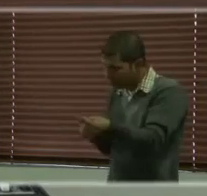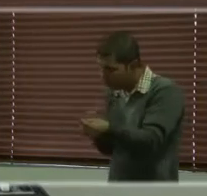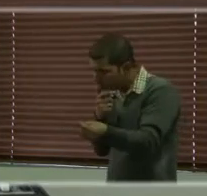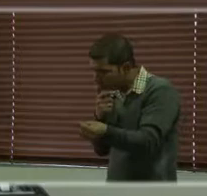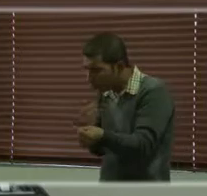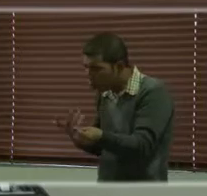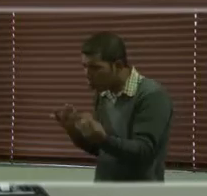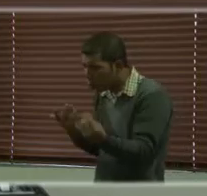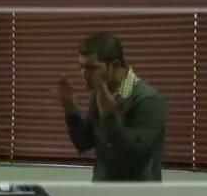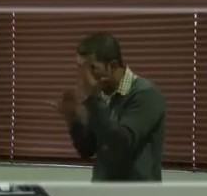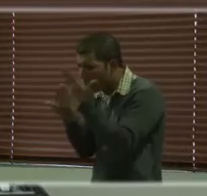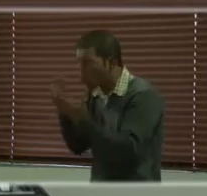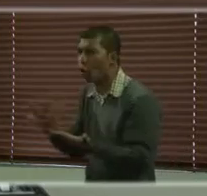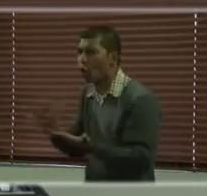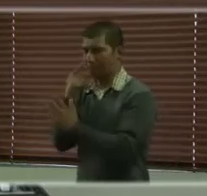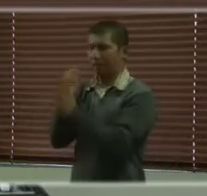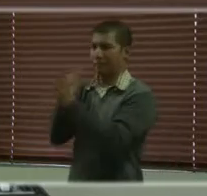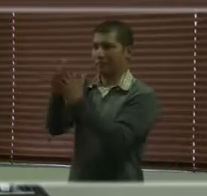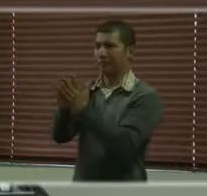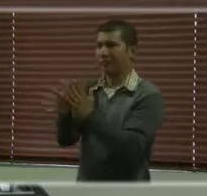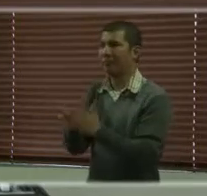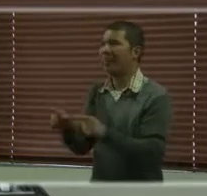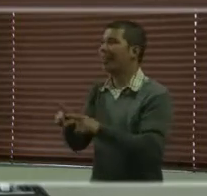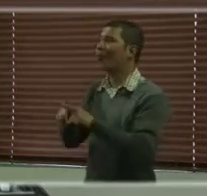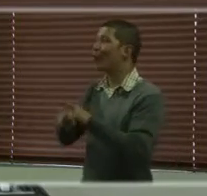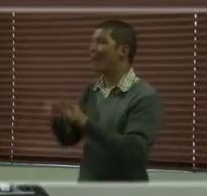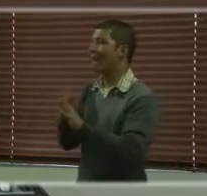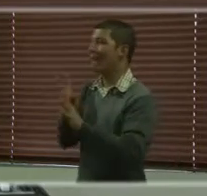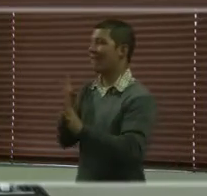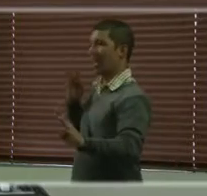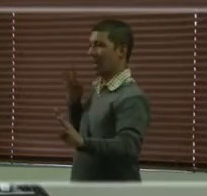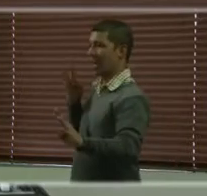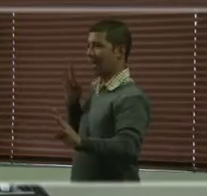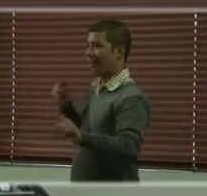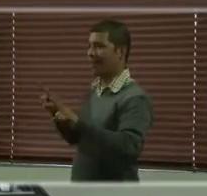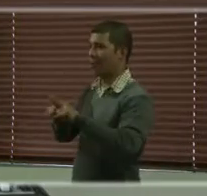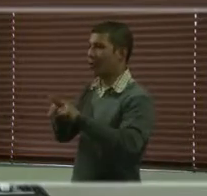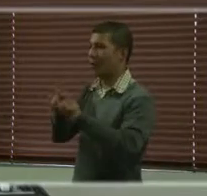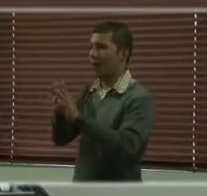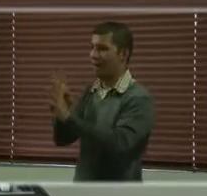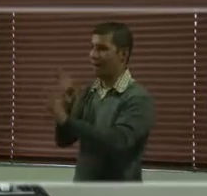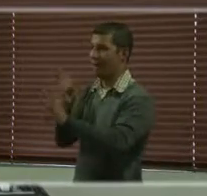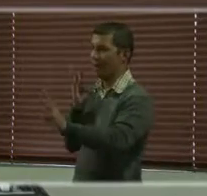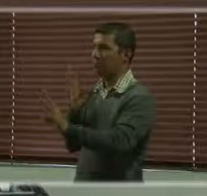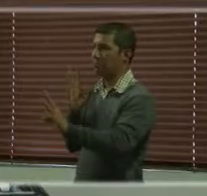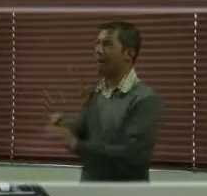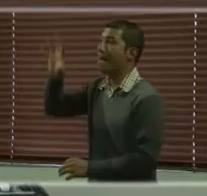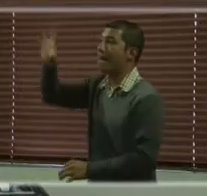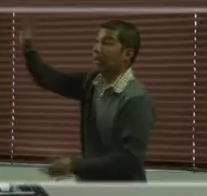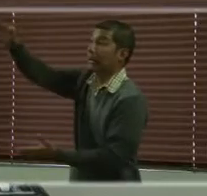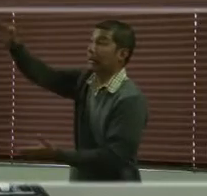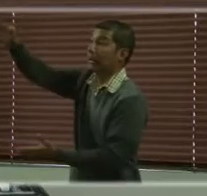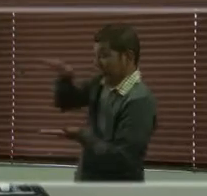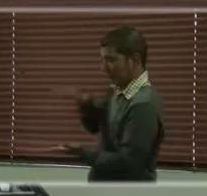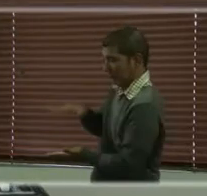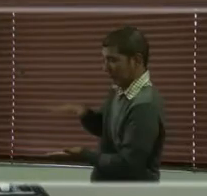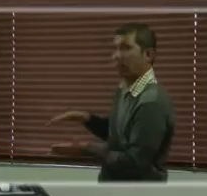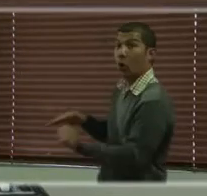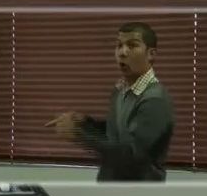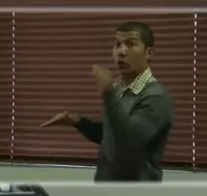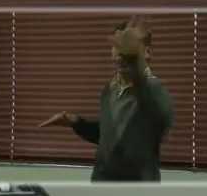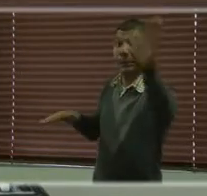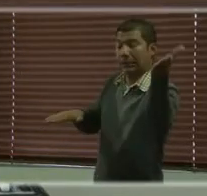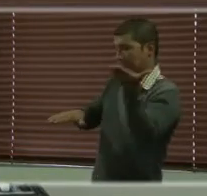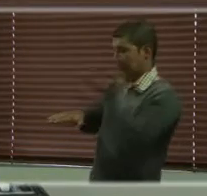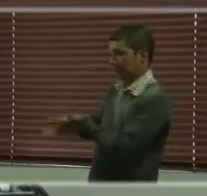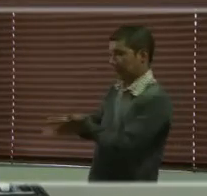Ustedes sí Bueno hay una cola y Y esa cola Pues sigue el orden en que van enviando los informes los países como